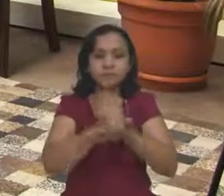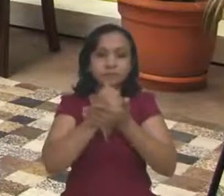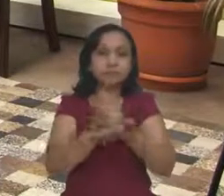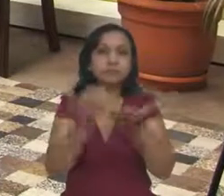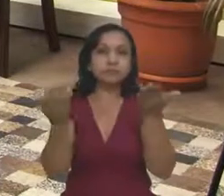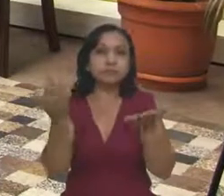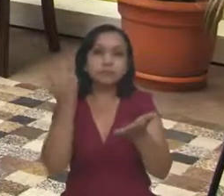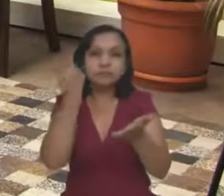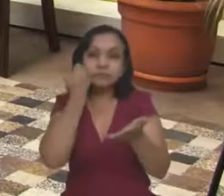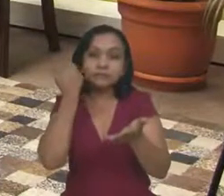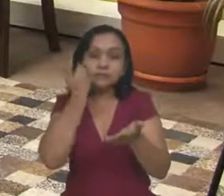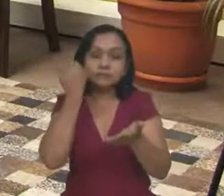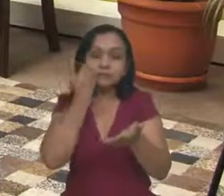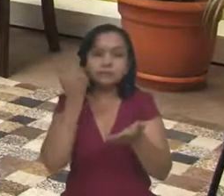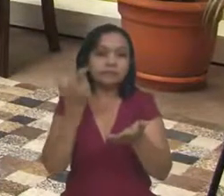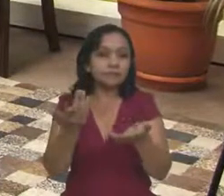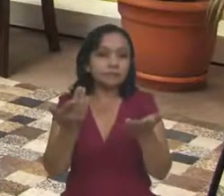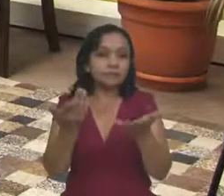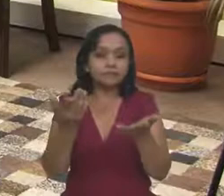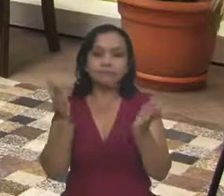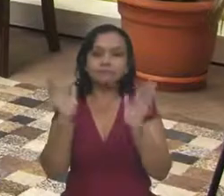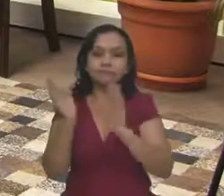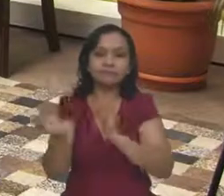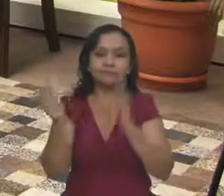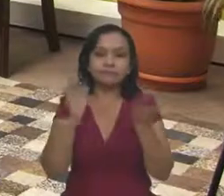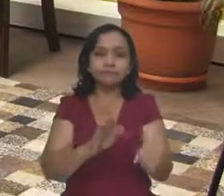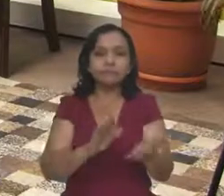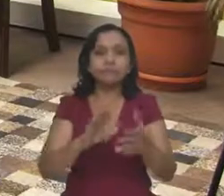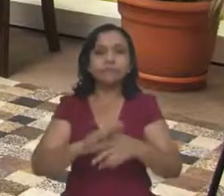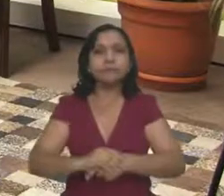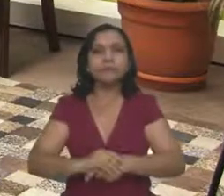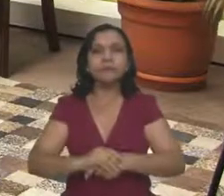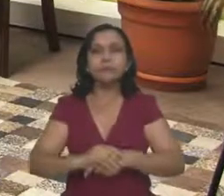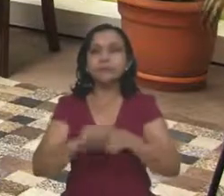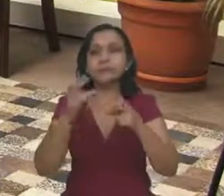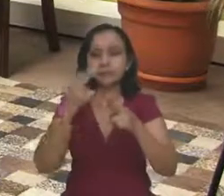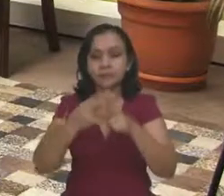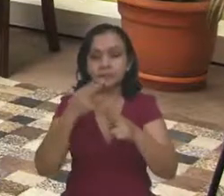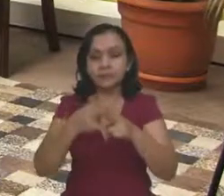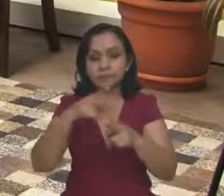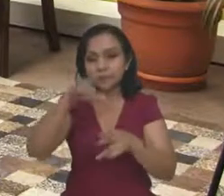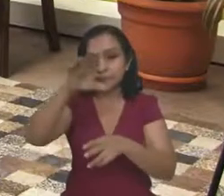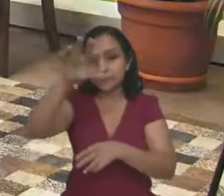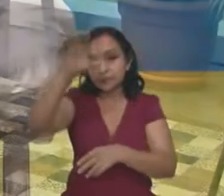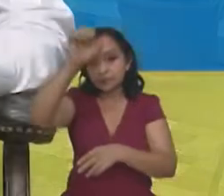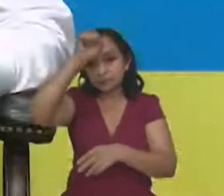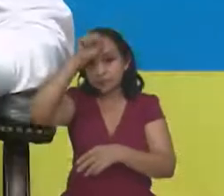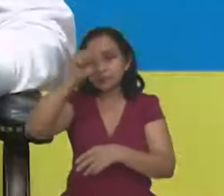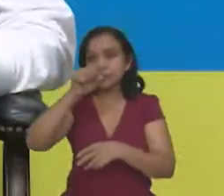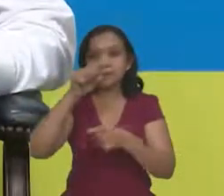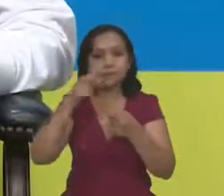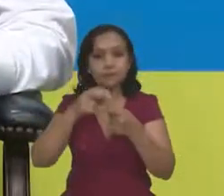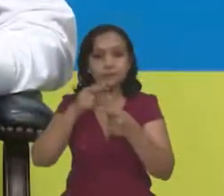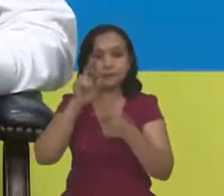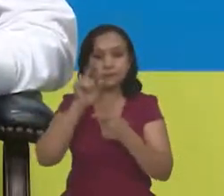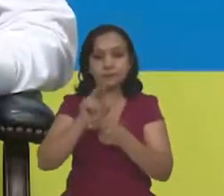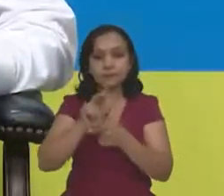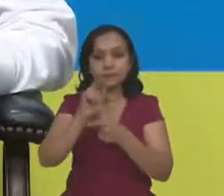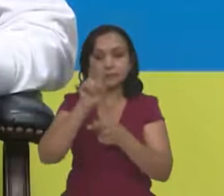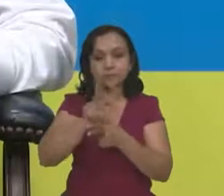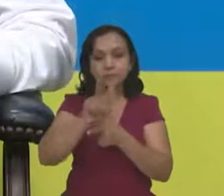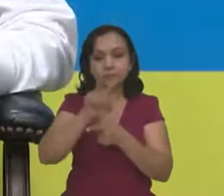estas enfermedades son así de inevitables. Repítame el nombre para que se nos quede la... La afectación por